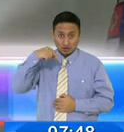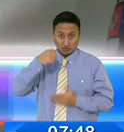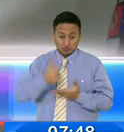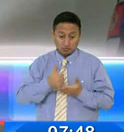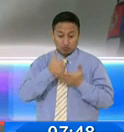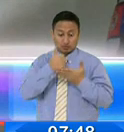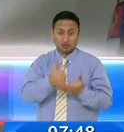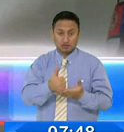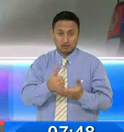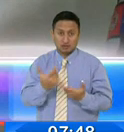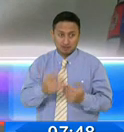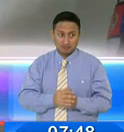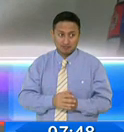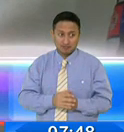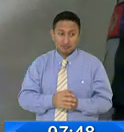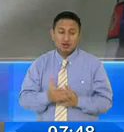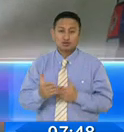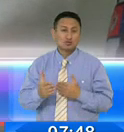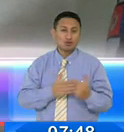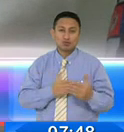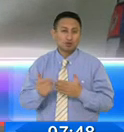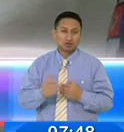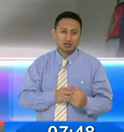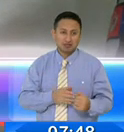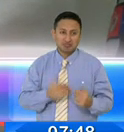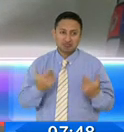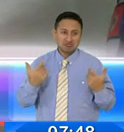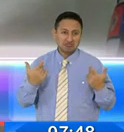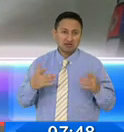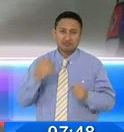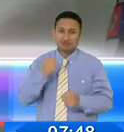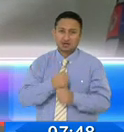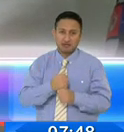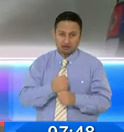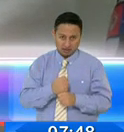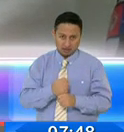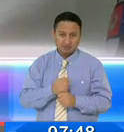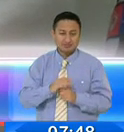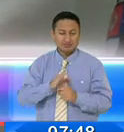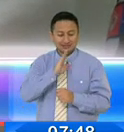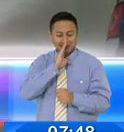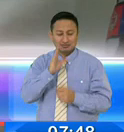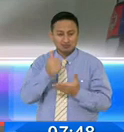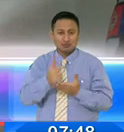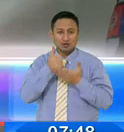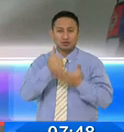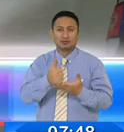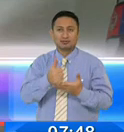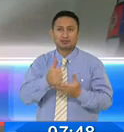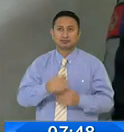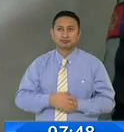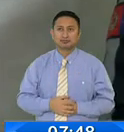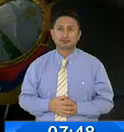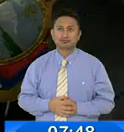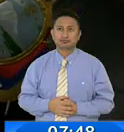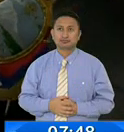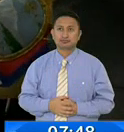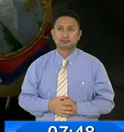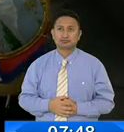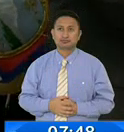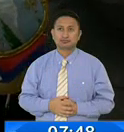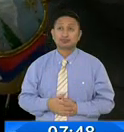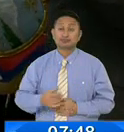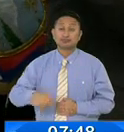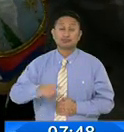no importa lo que tengamos que hacer, siempre estamos prestos para colaborar a la ciudadanía. Satisfechos de haber